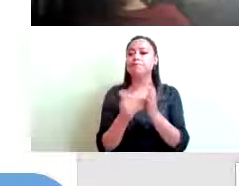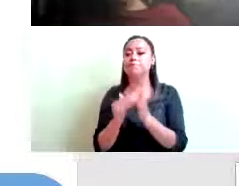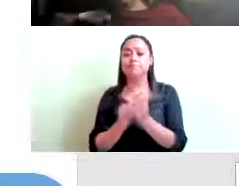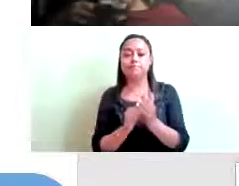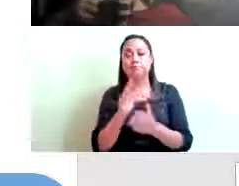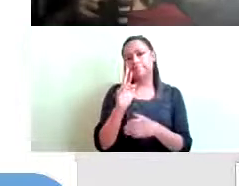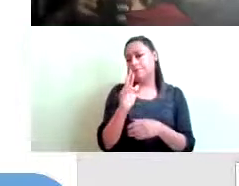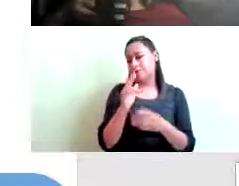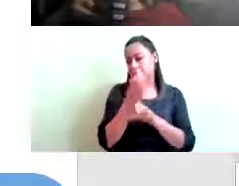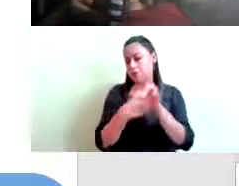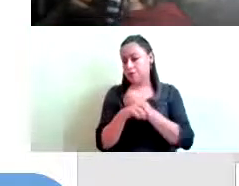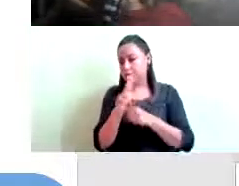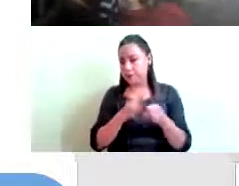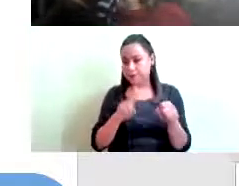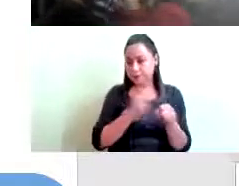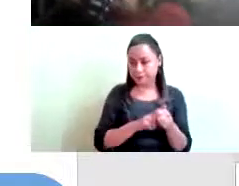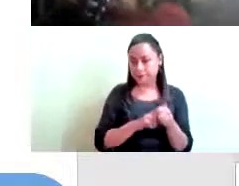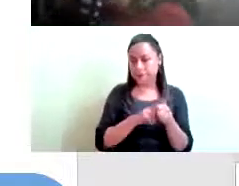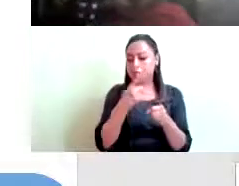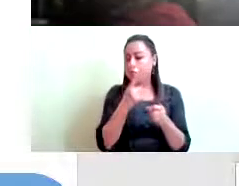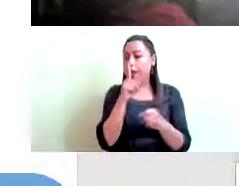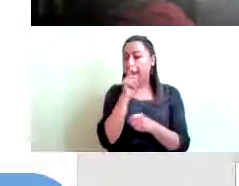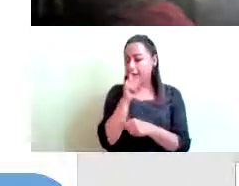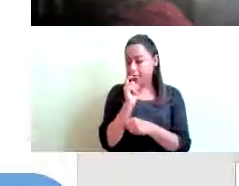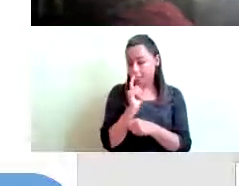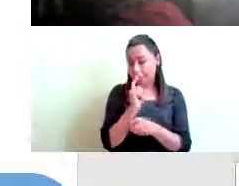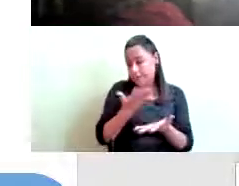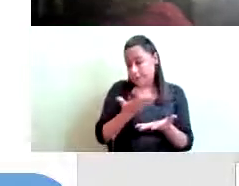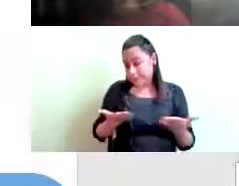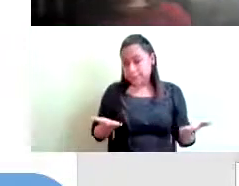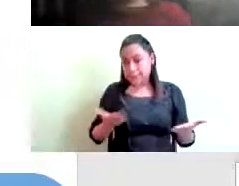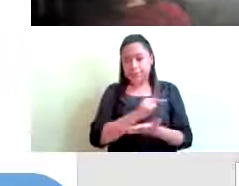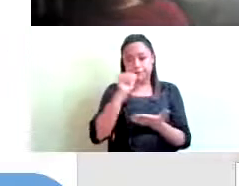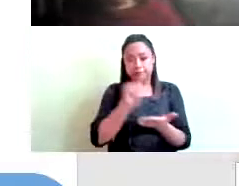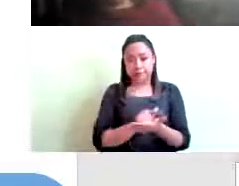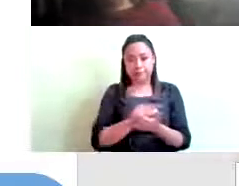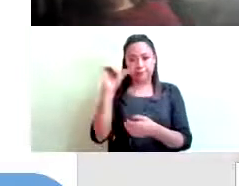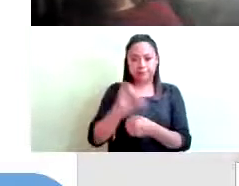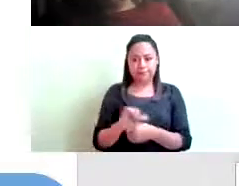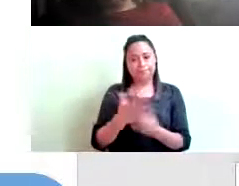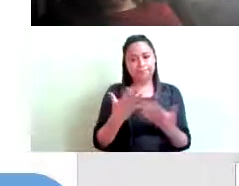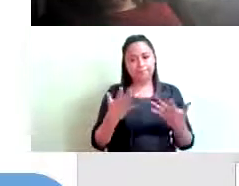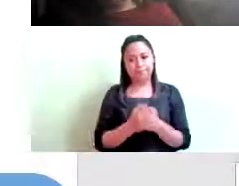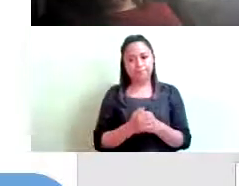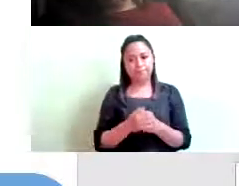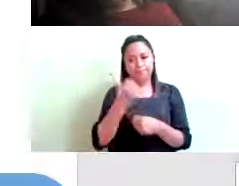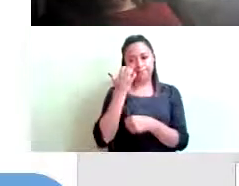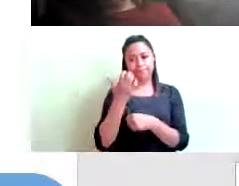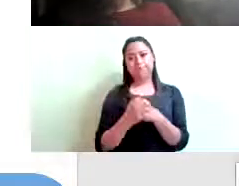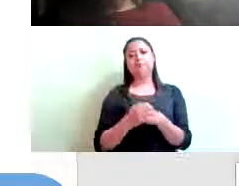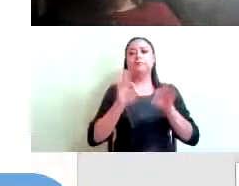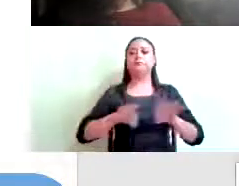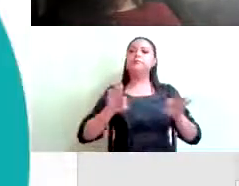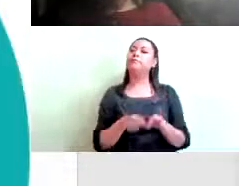hídricos y en la ley que hoy nos atañe, pues serían casos muy importantes. Pasando a